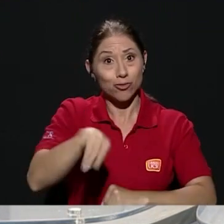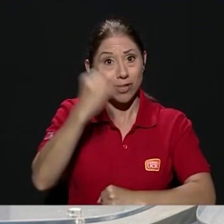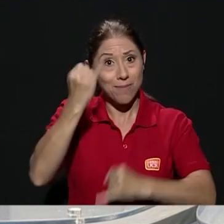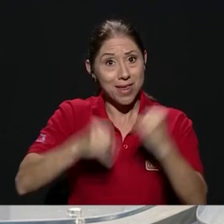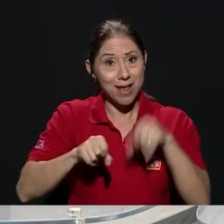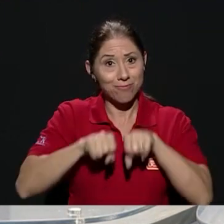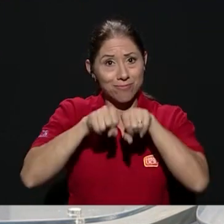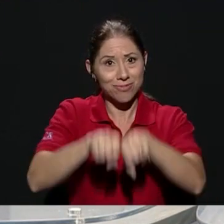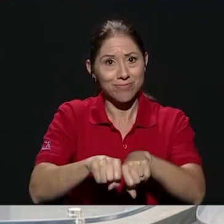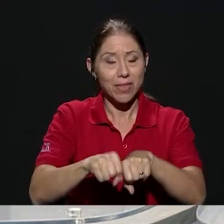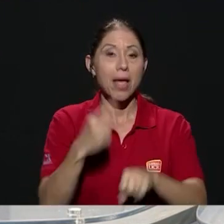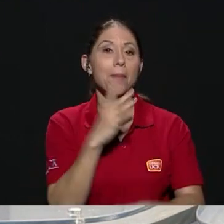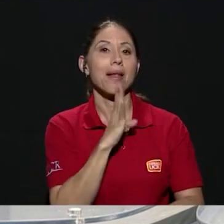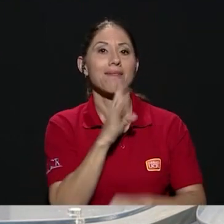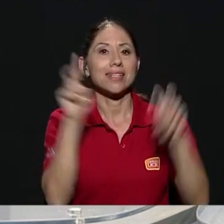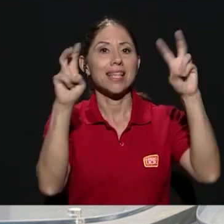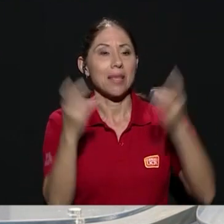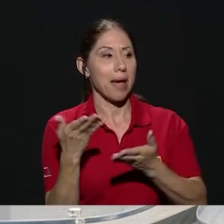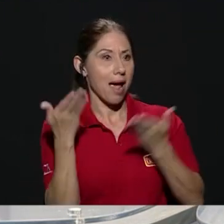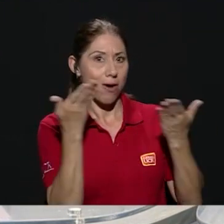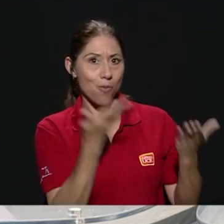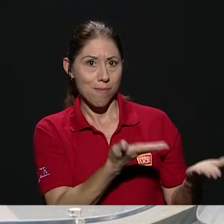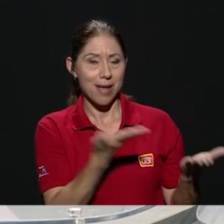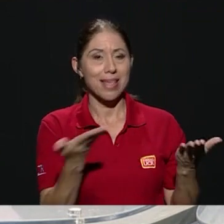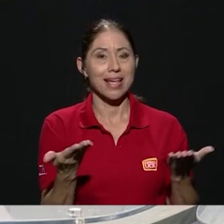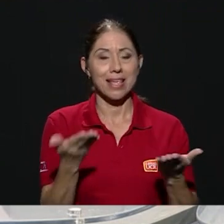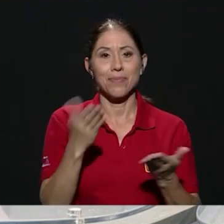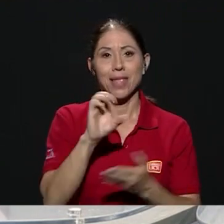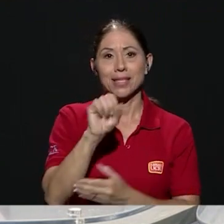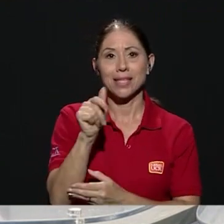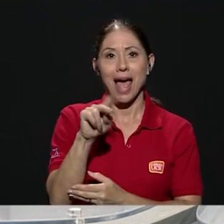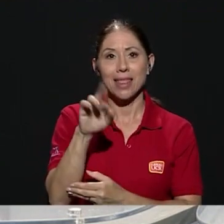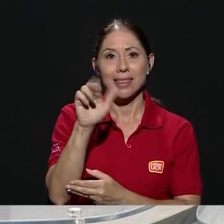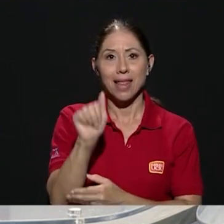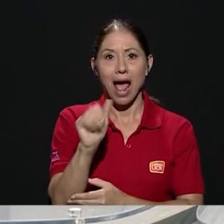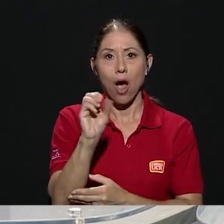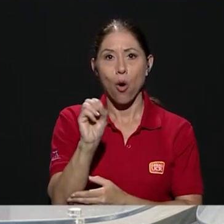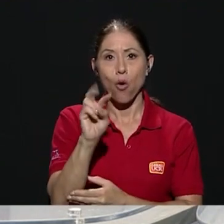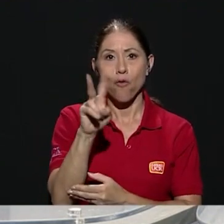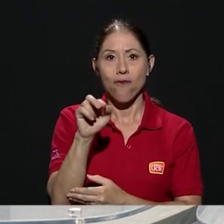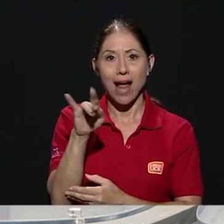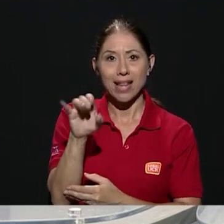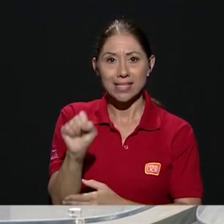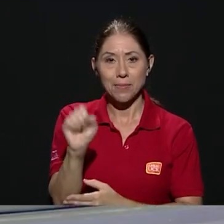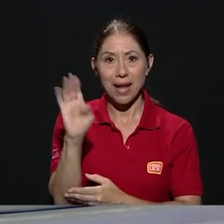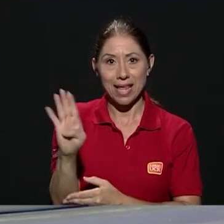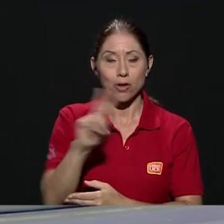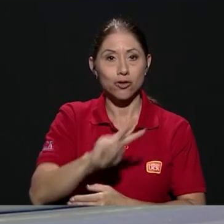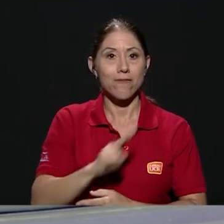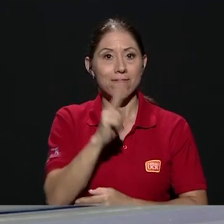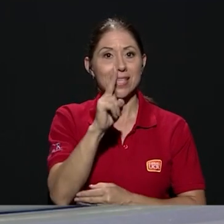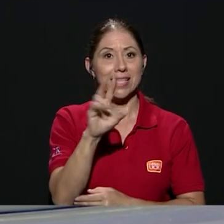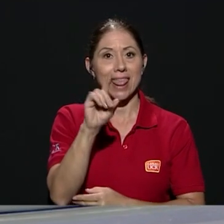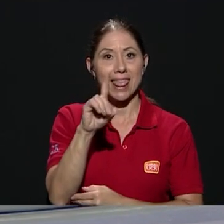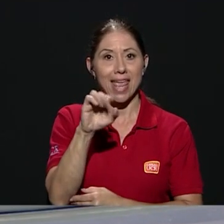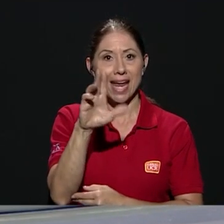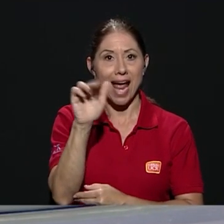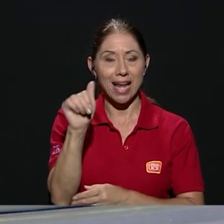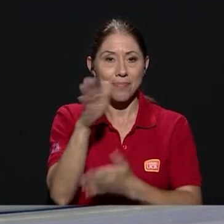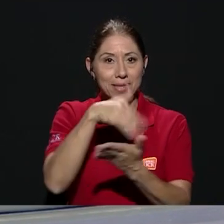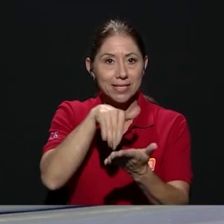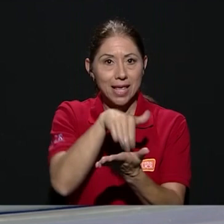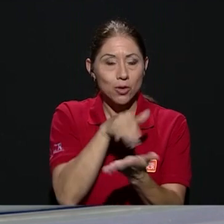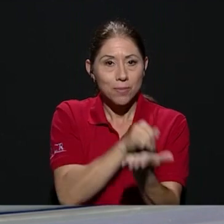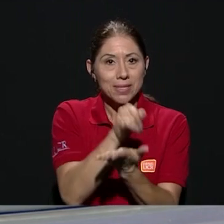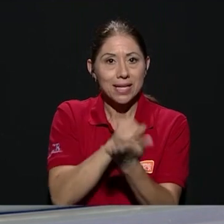terminan. Para hablar de este tema nos acompañan en esta oportunidad Sandra Ovares Barquero, quien es la vicedecana del Centro de Investigación y